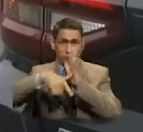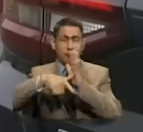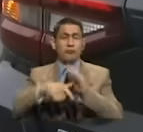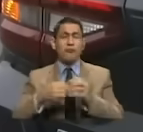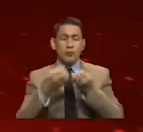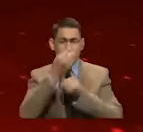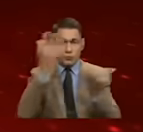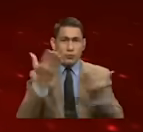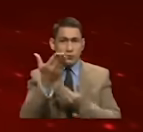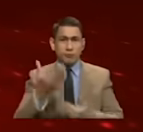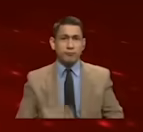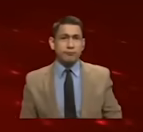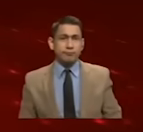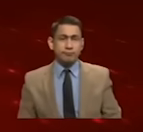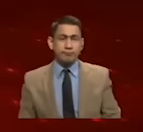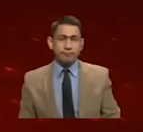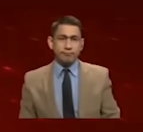continuación.